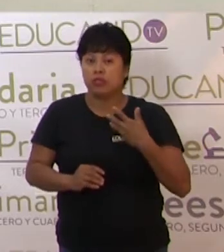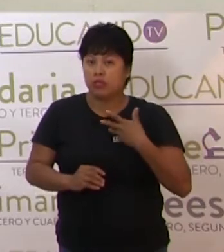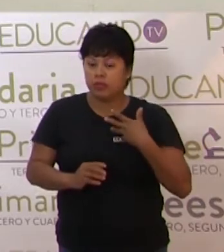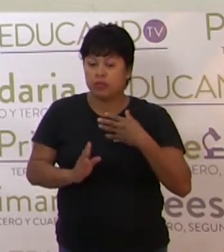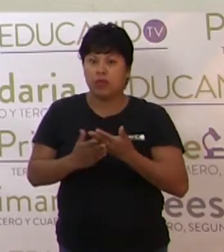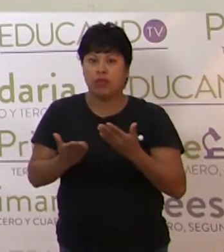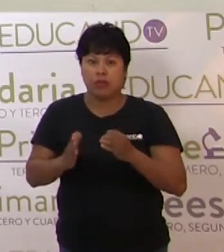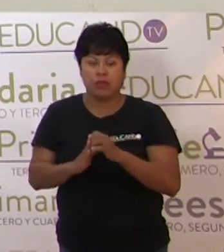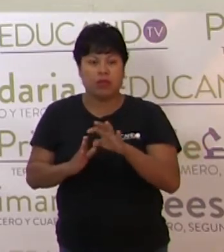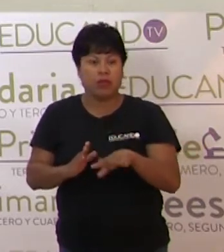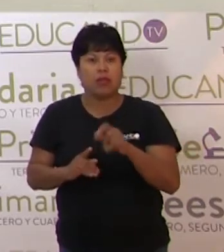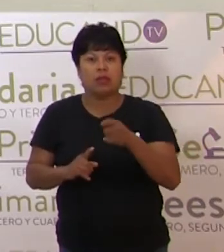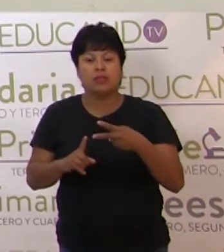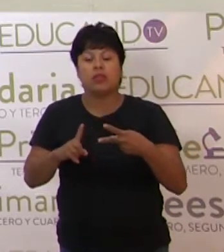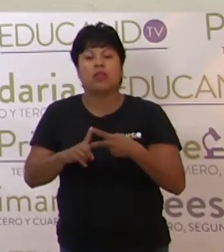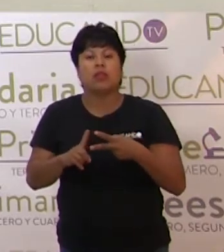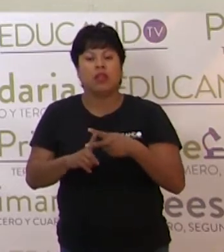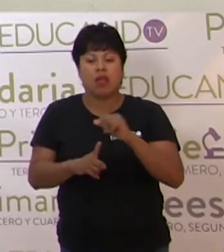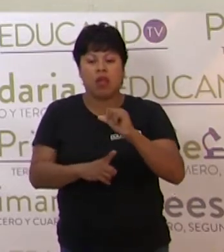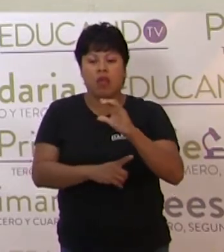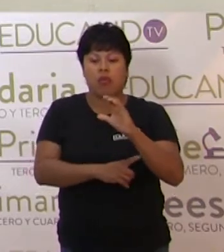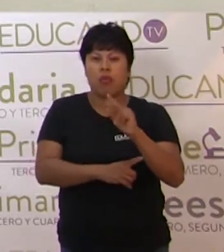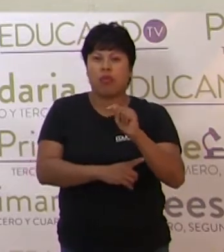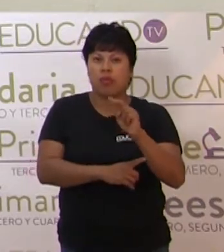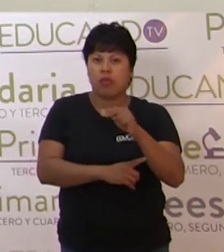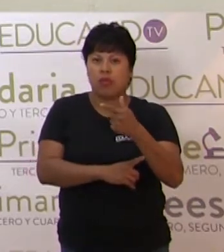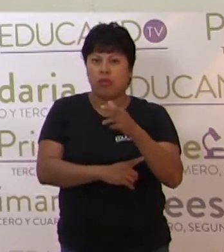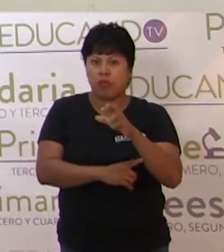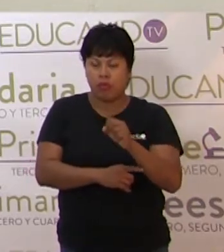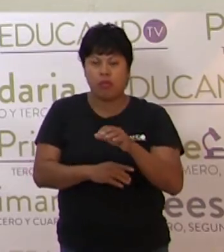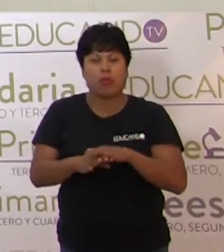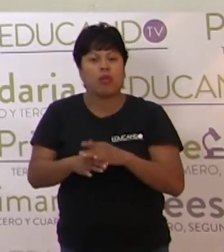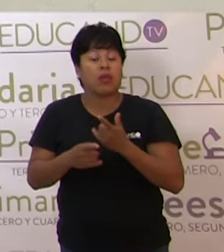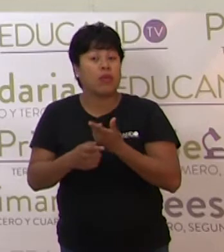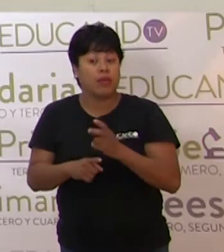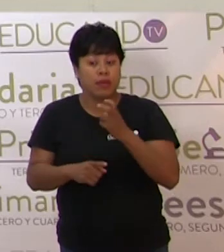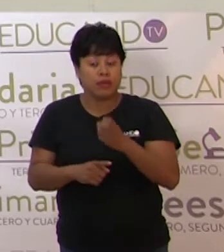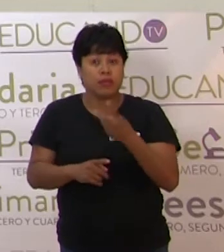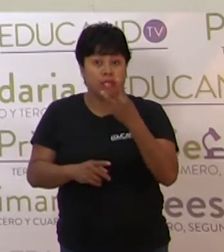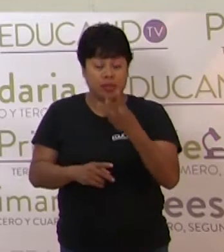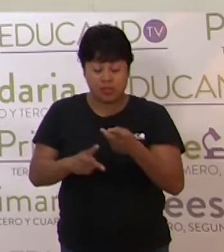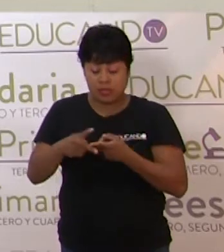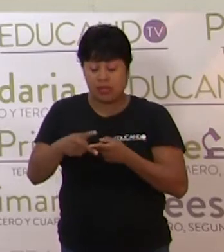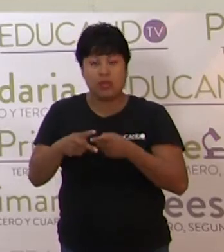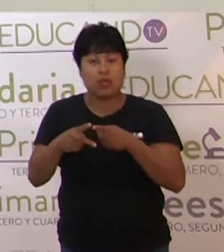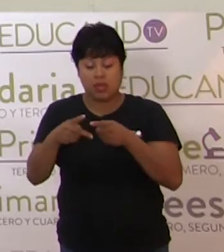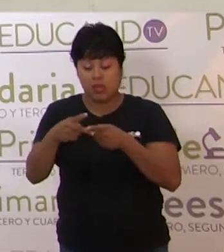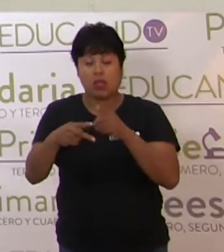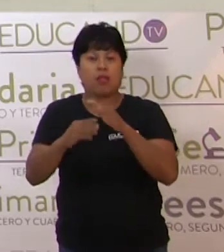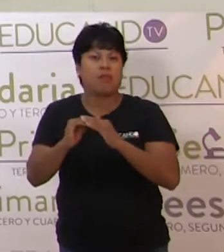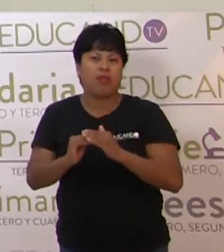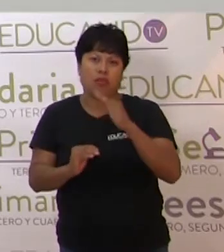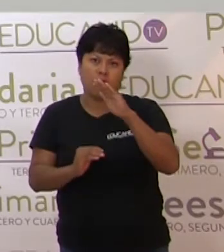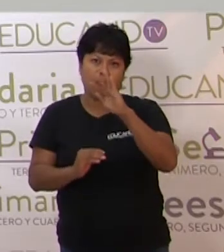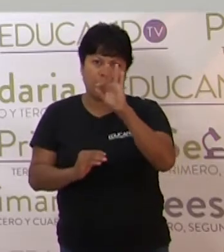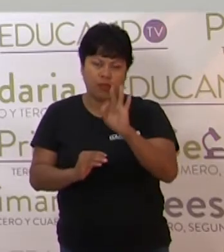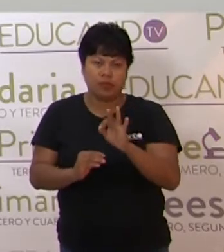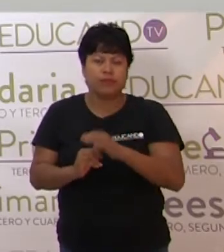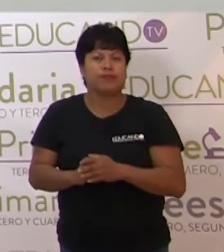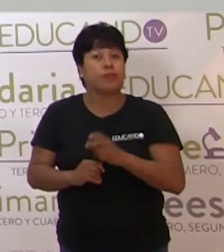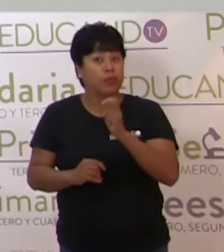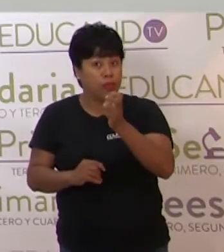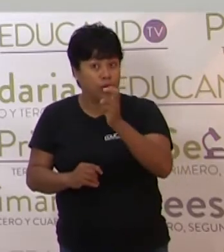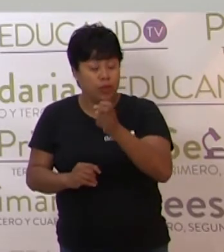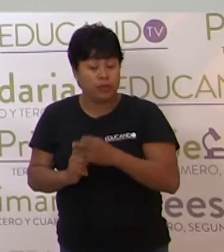ejemplo es un triángulo rectángulo porque ninguno de sus tres ángulos es mayor a 90 grados por lo